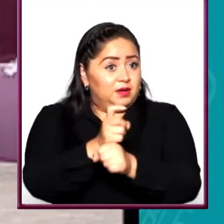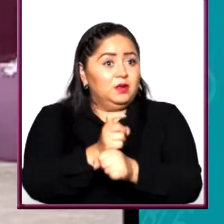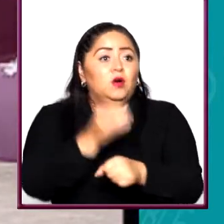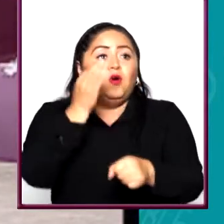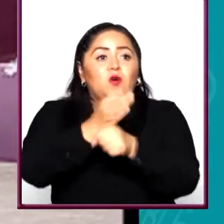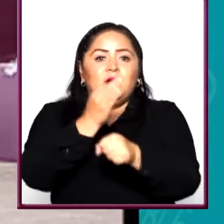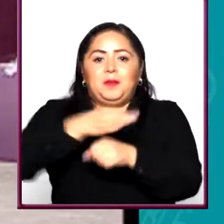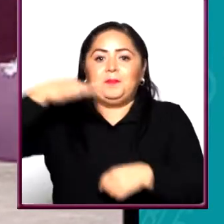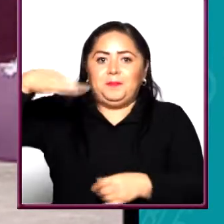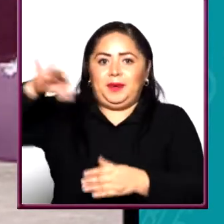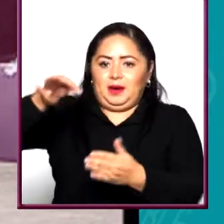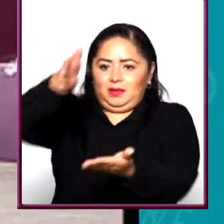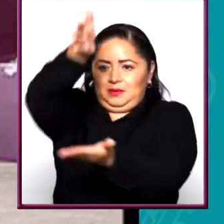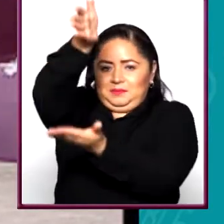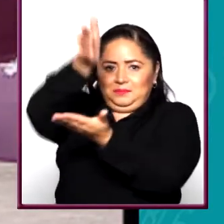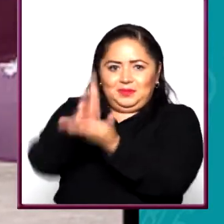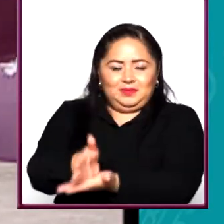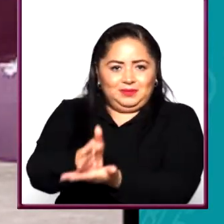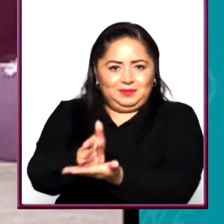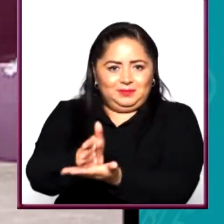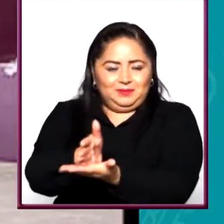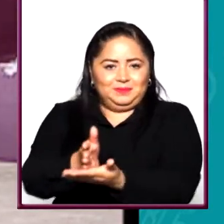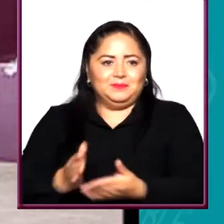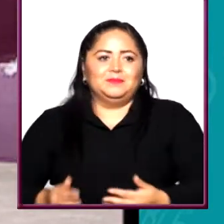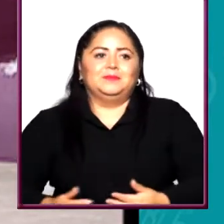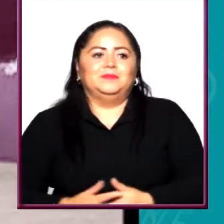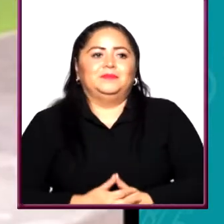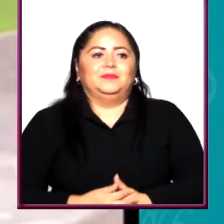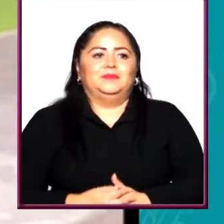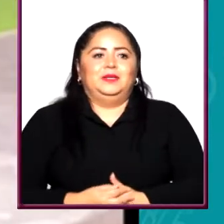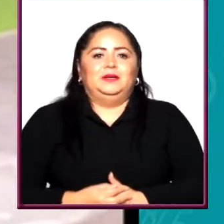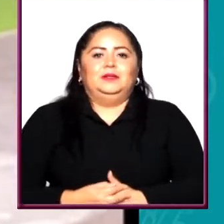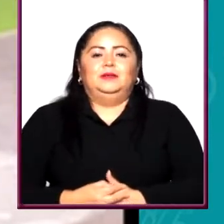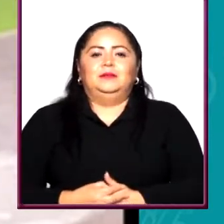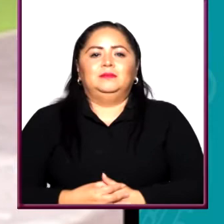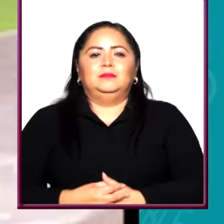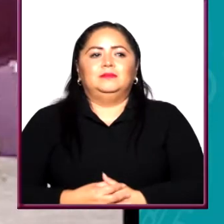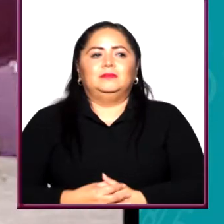primero vamos a partir la pera a la mitad.